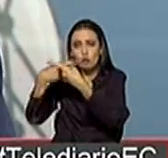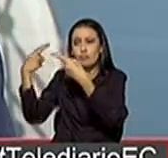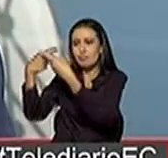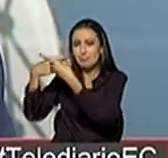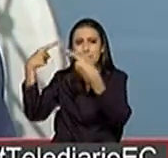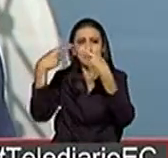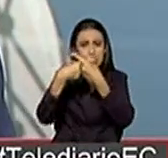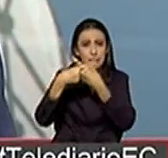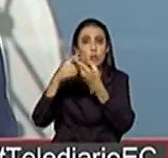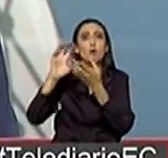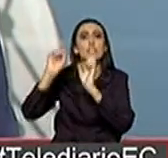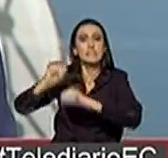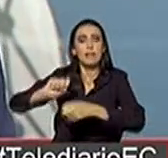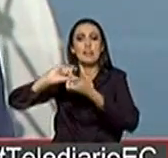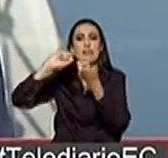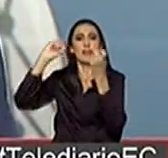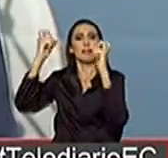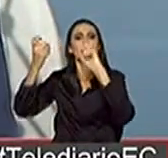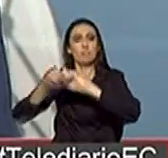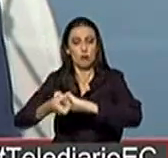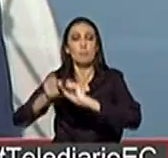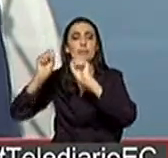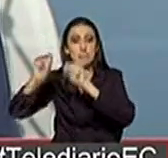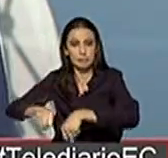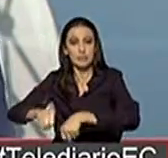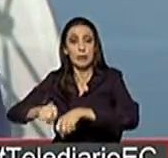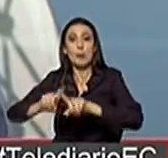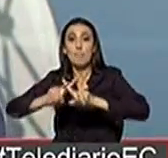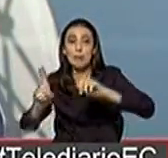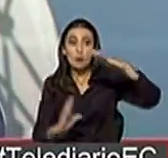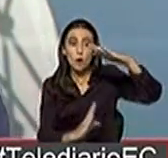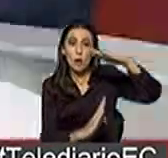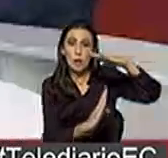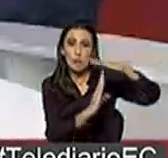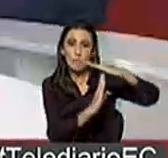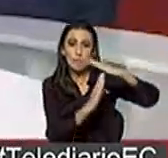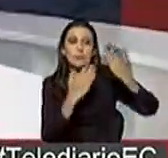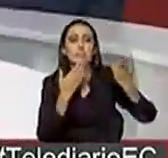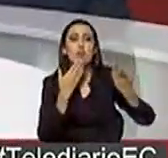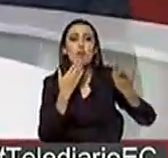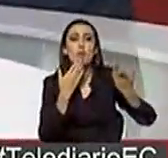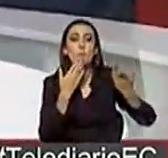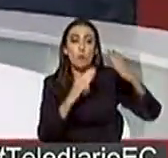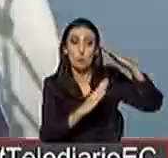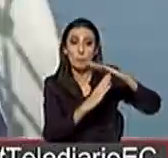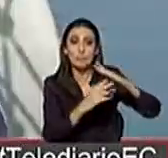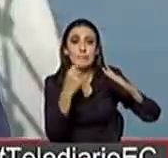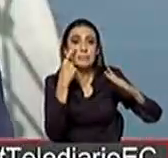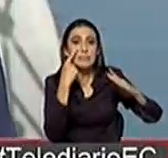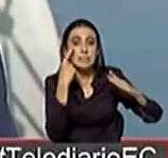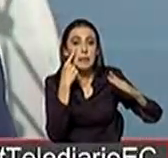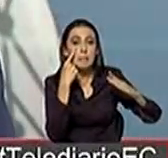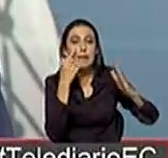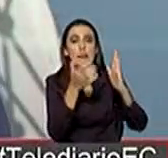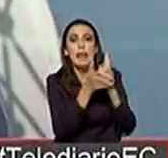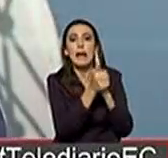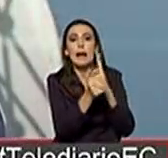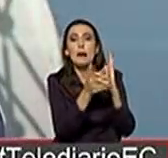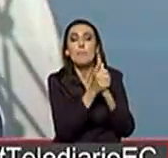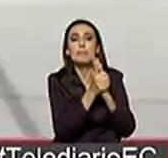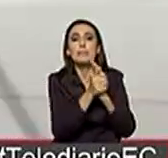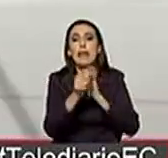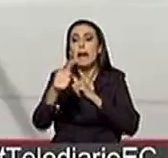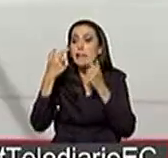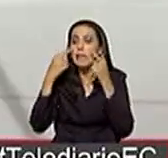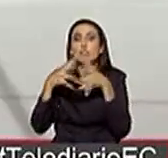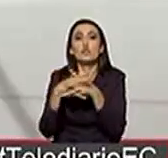social pero la paz se mide en la medida en que se tiene la capacidad para gestionar el conflicto y eso finalmente